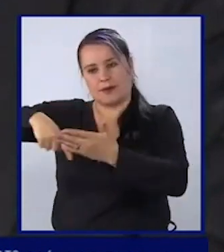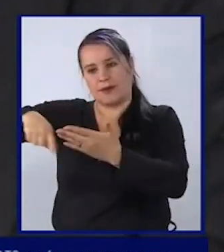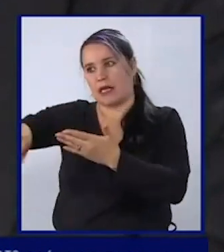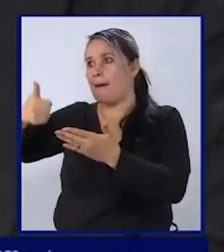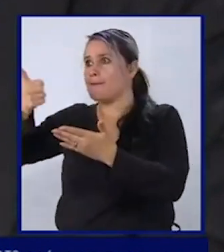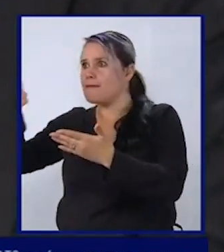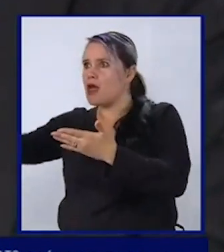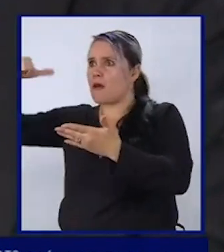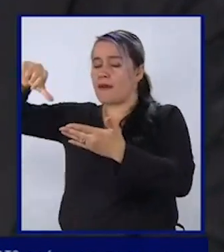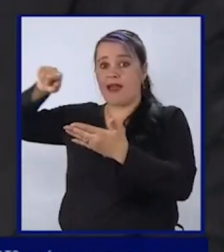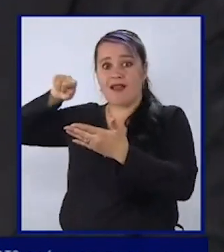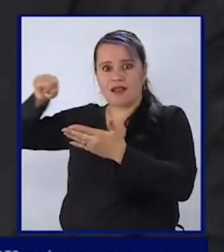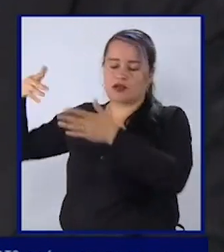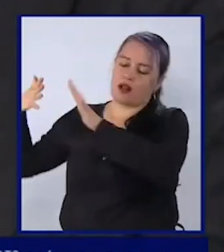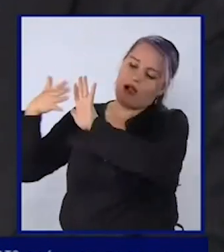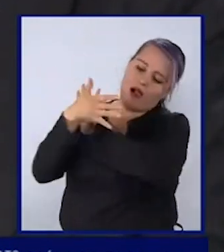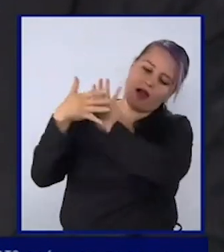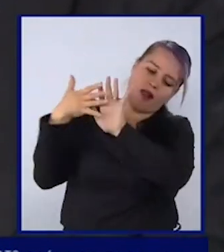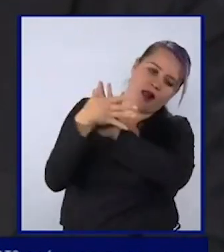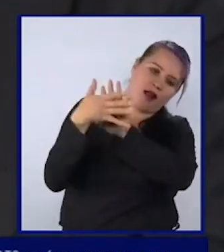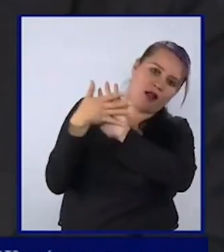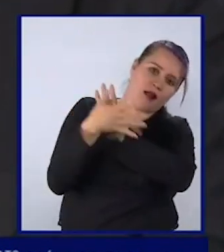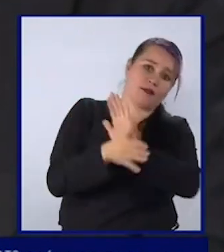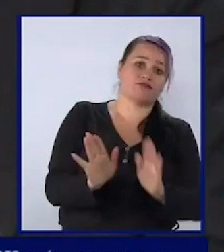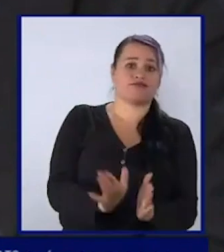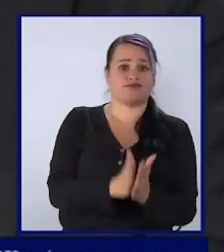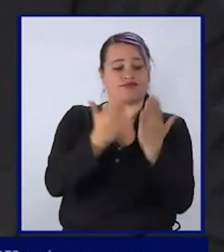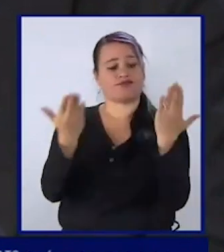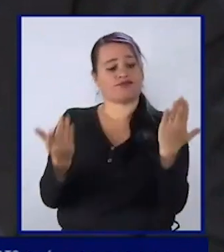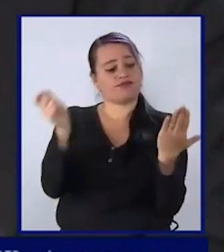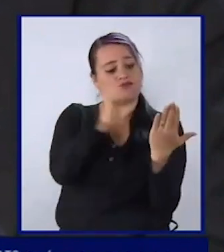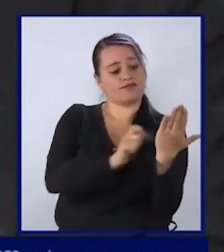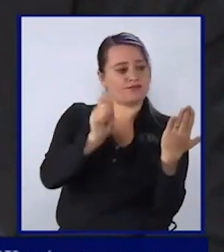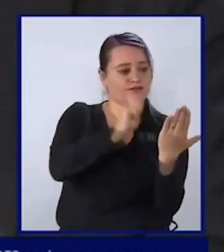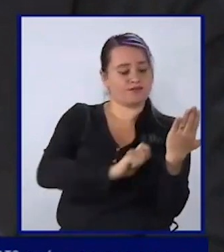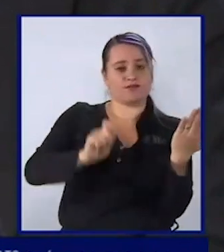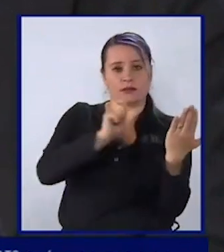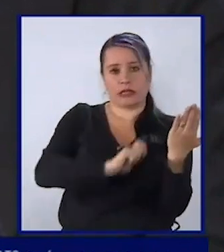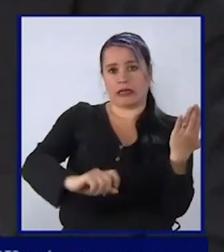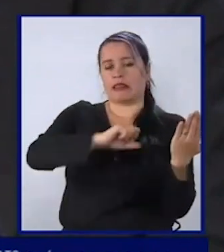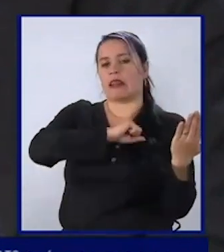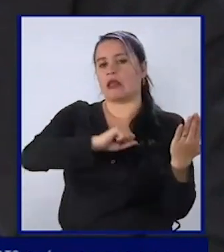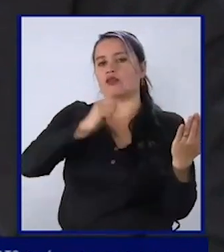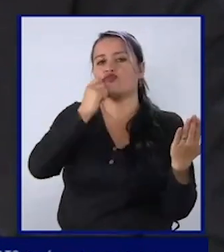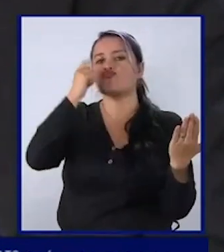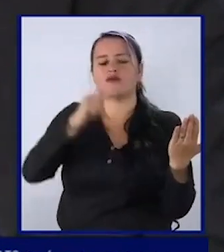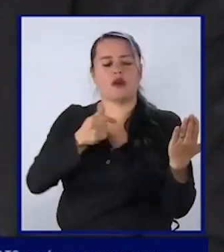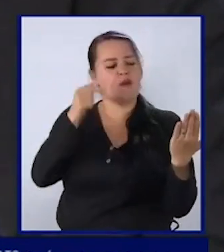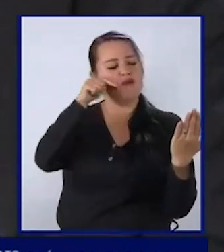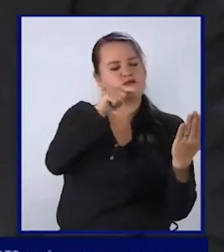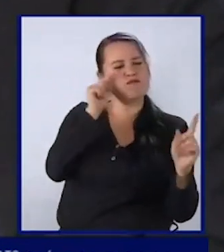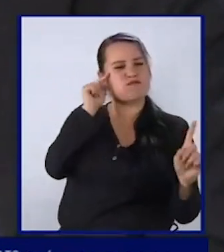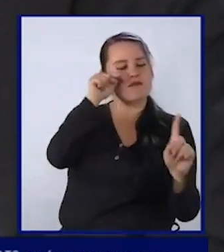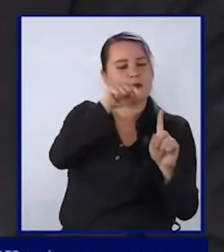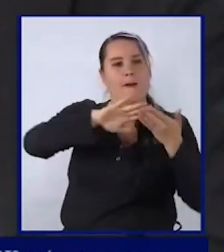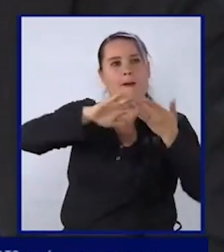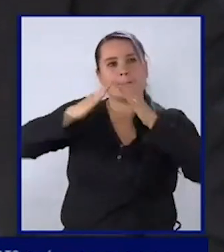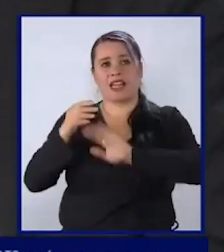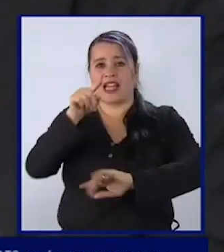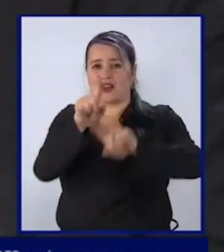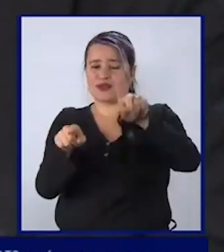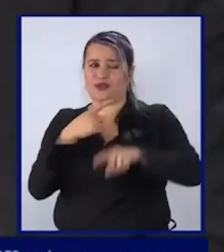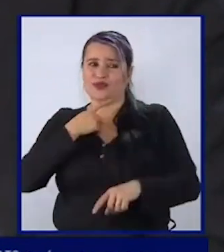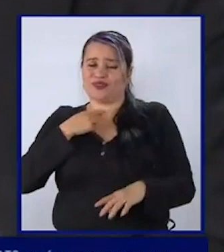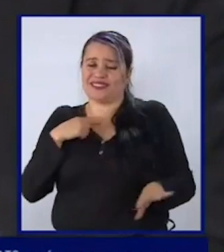caso, pues la agenda de paz es una agenda de derechos humanos, y aunque a veces sé que no gusta,